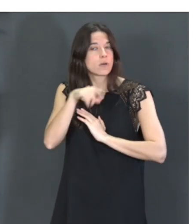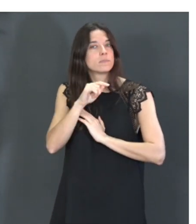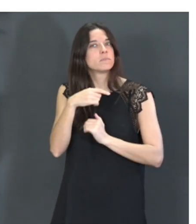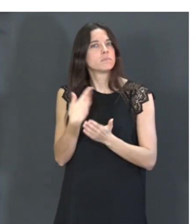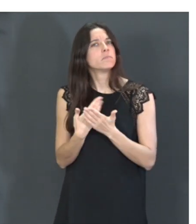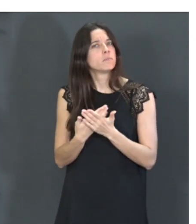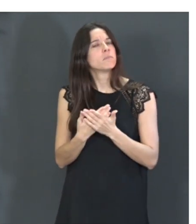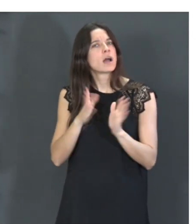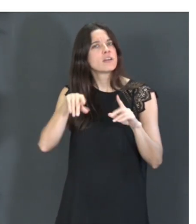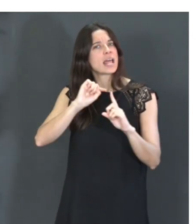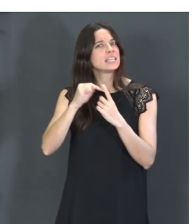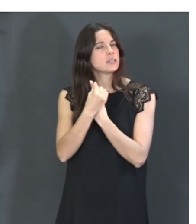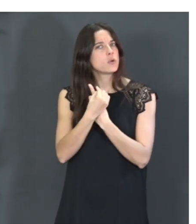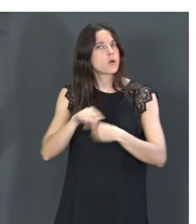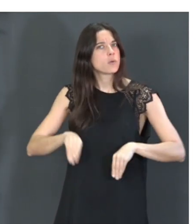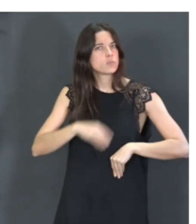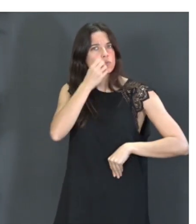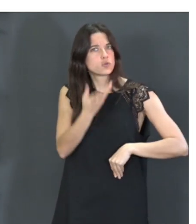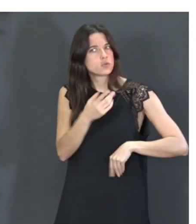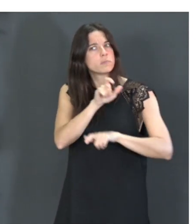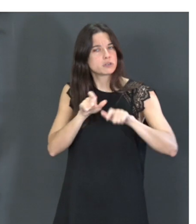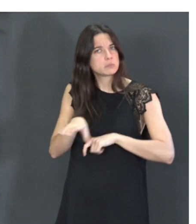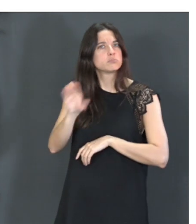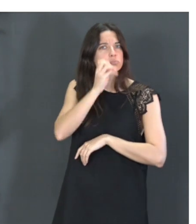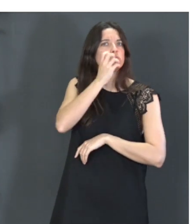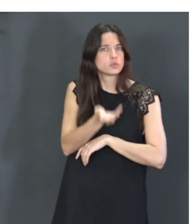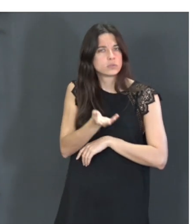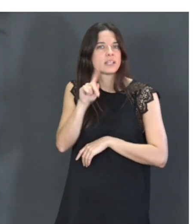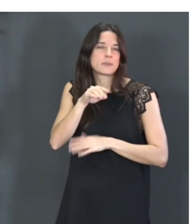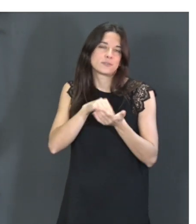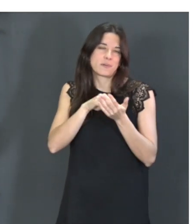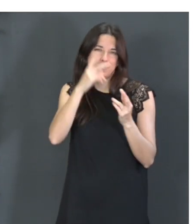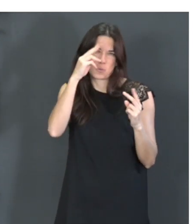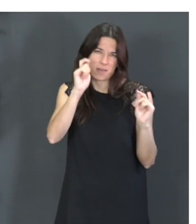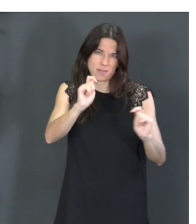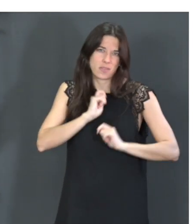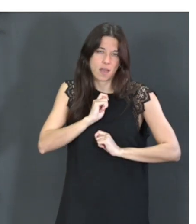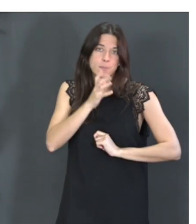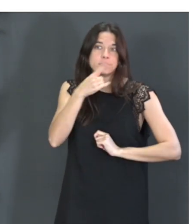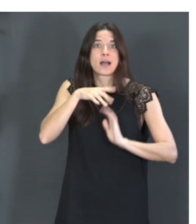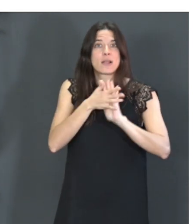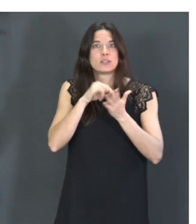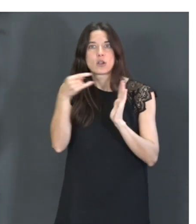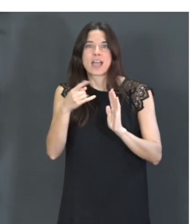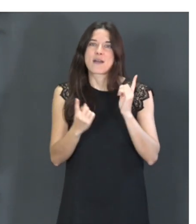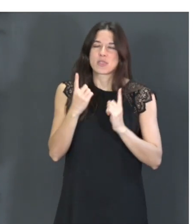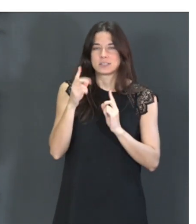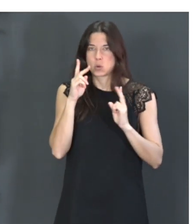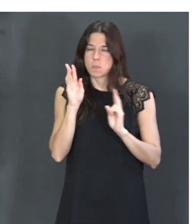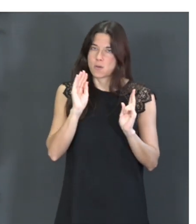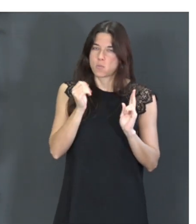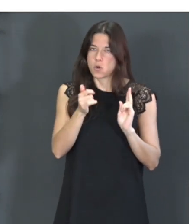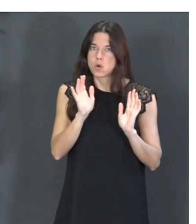que es un estímulo que es bien aceptado por las personas, que también eso es una preocupación cuando hablamos de la tecnología, aunque nuestra